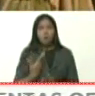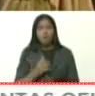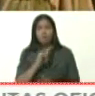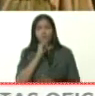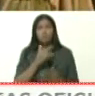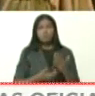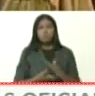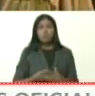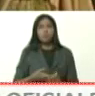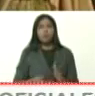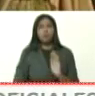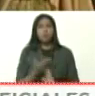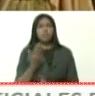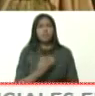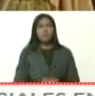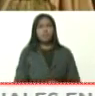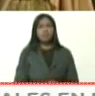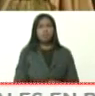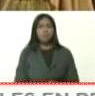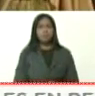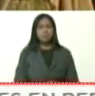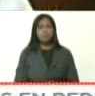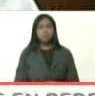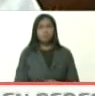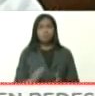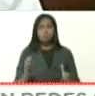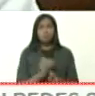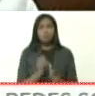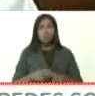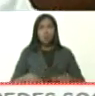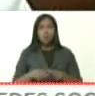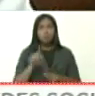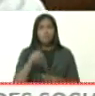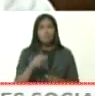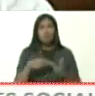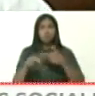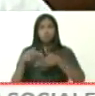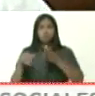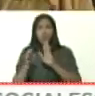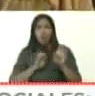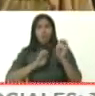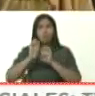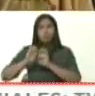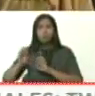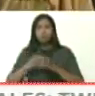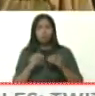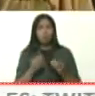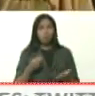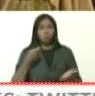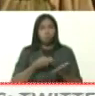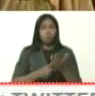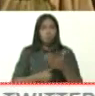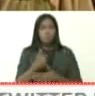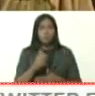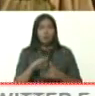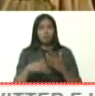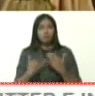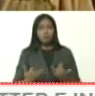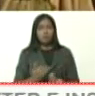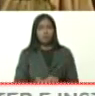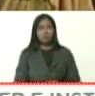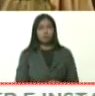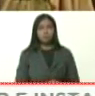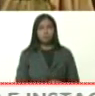anuncios, ¿no? Se encuentra en la fase de construcción, evaluación e implementación,